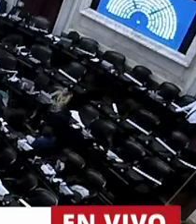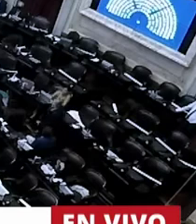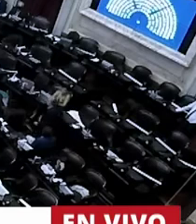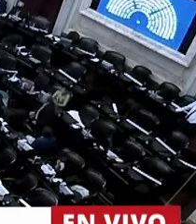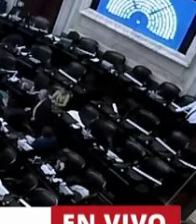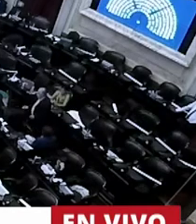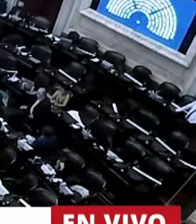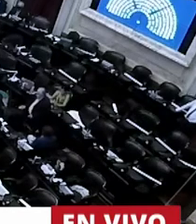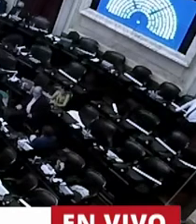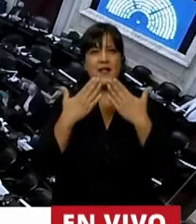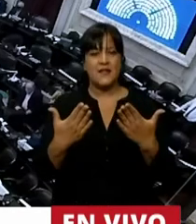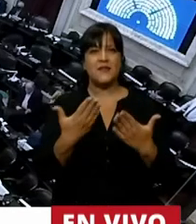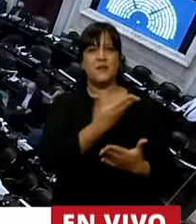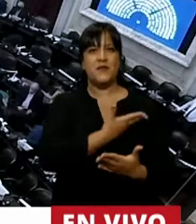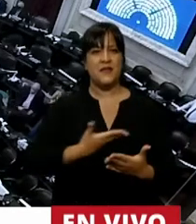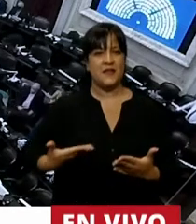Gracias, señor presidente.